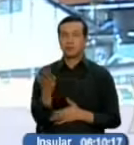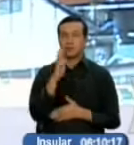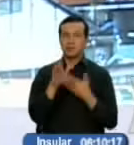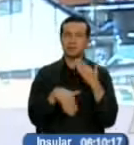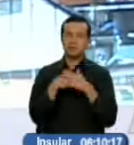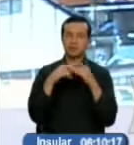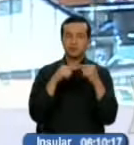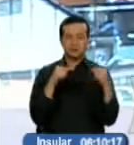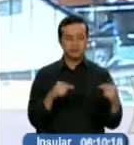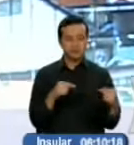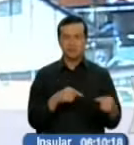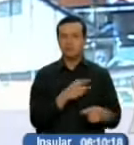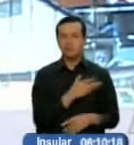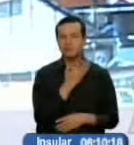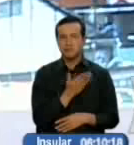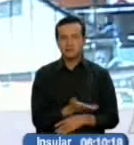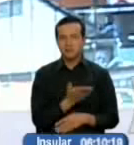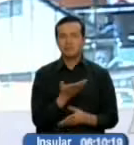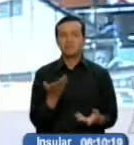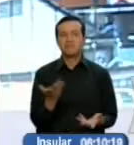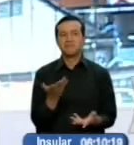la oposición ha sido